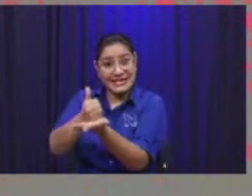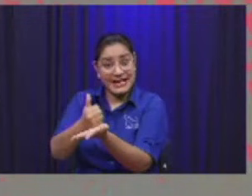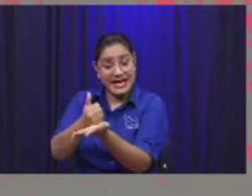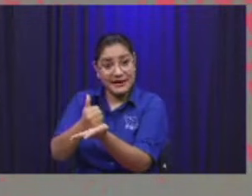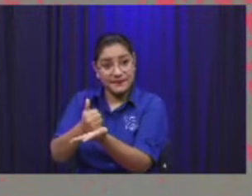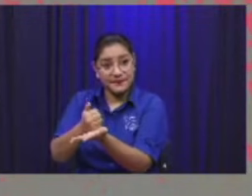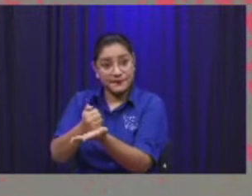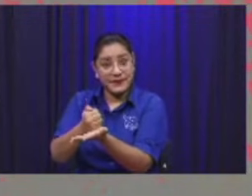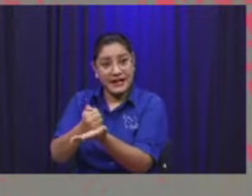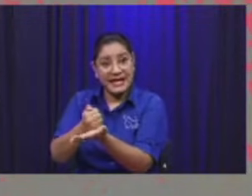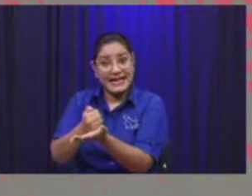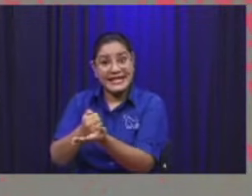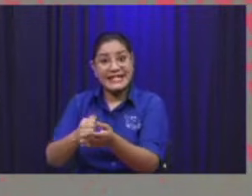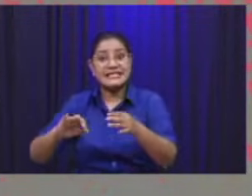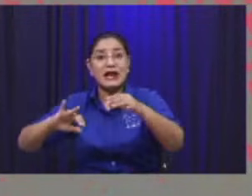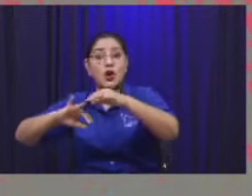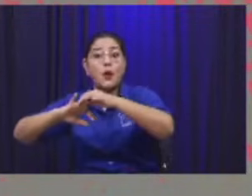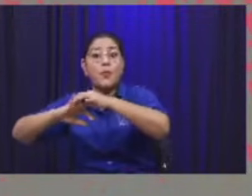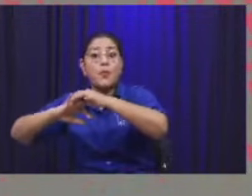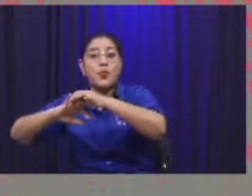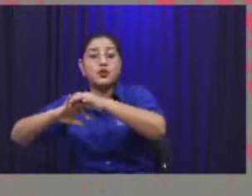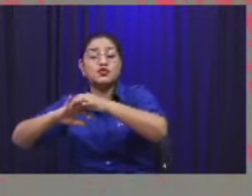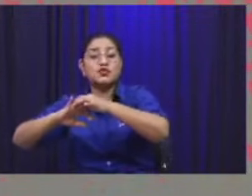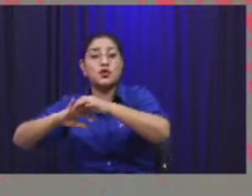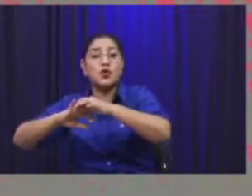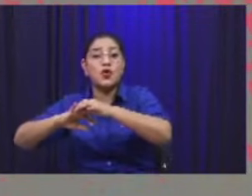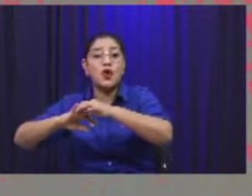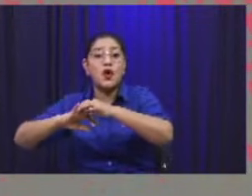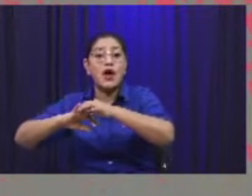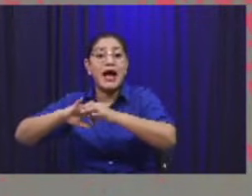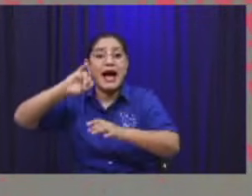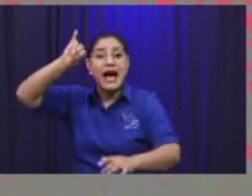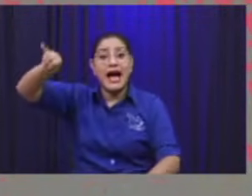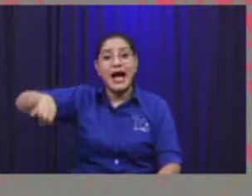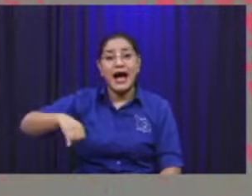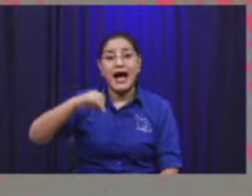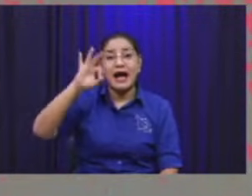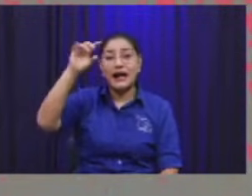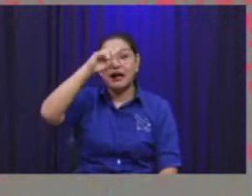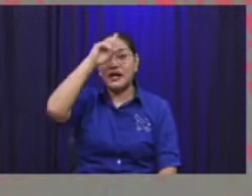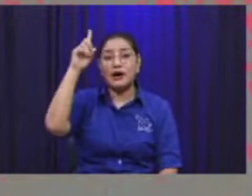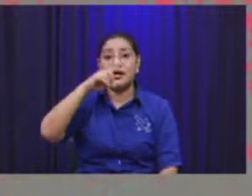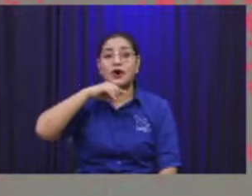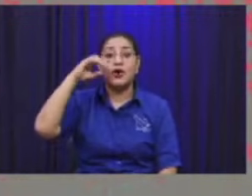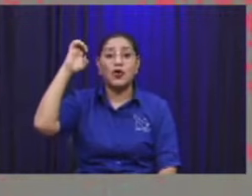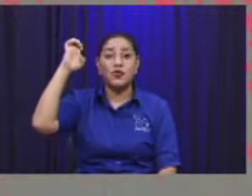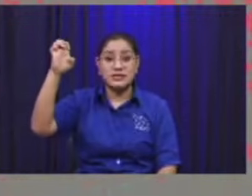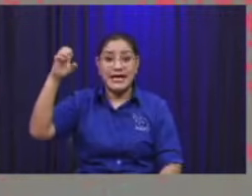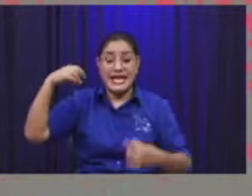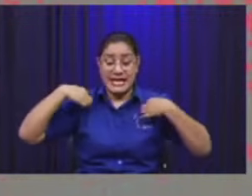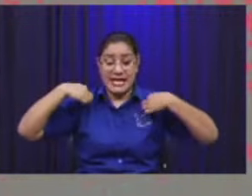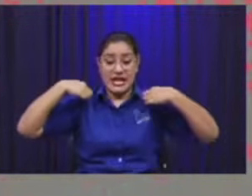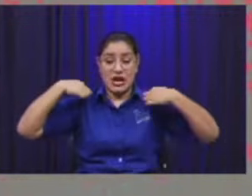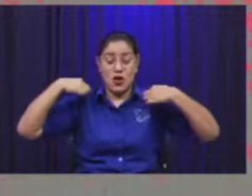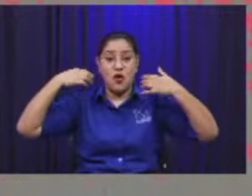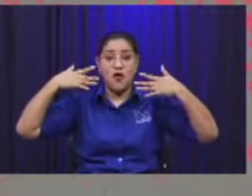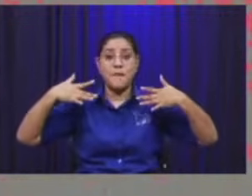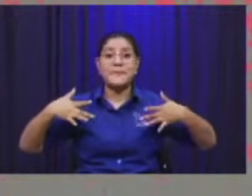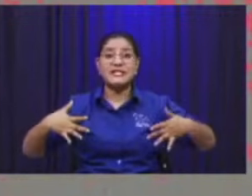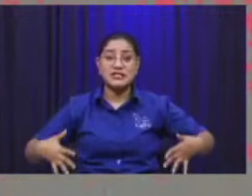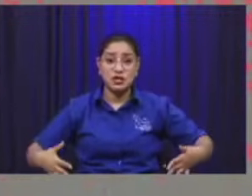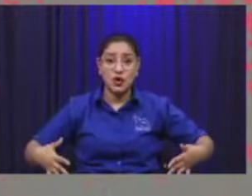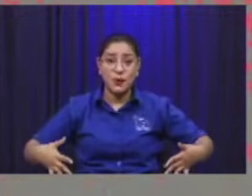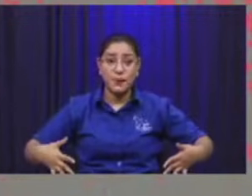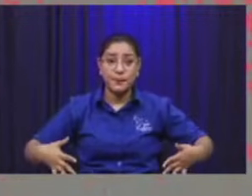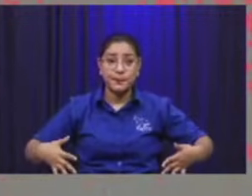lo puso en la mano de jose y lo vistió con vestiduras de lino fino y puso un